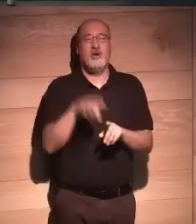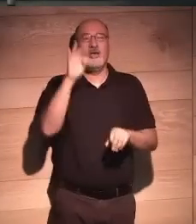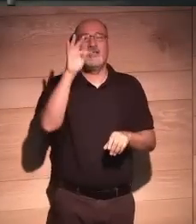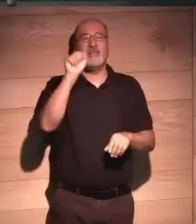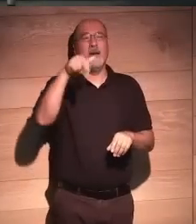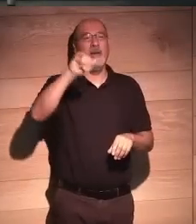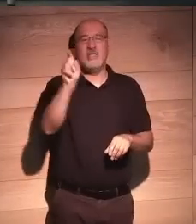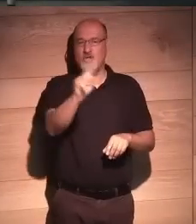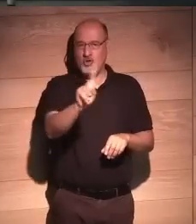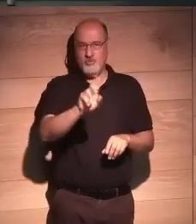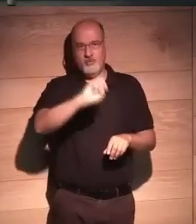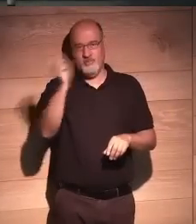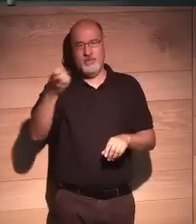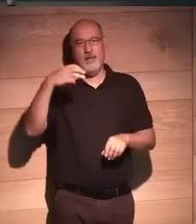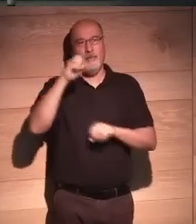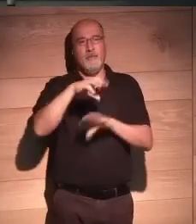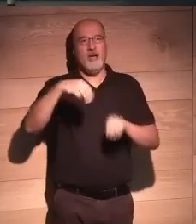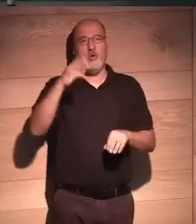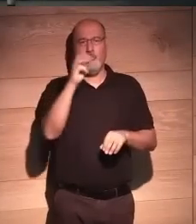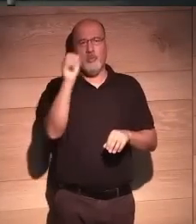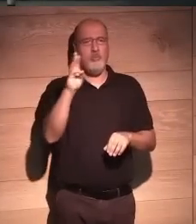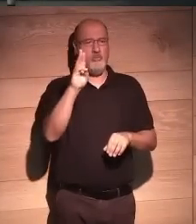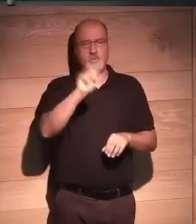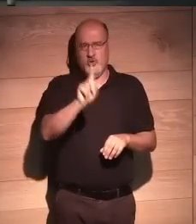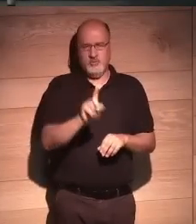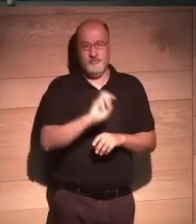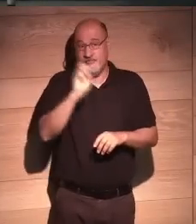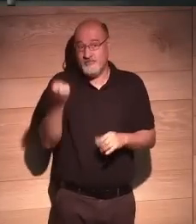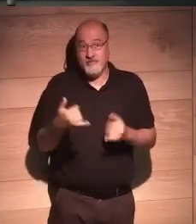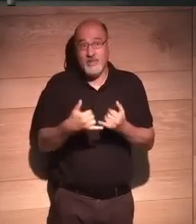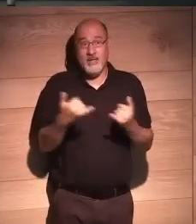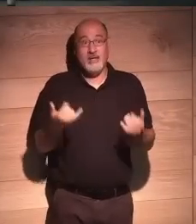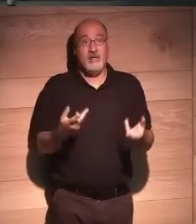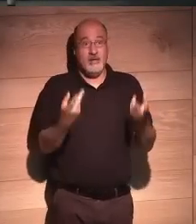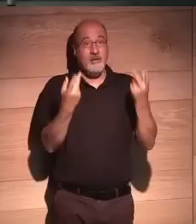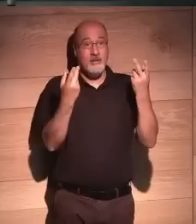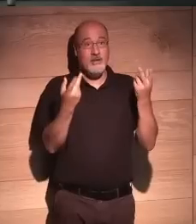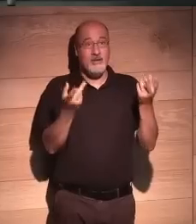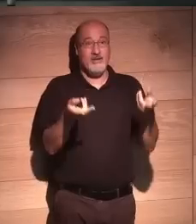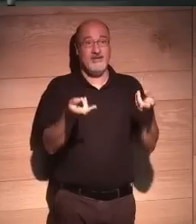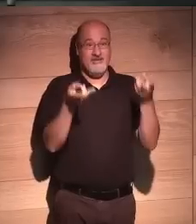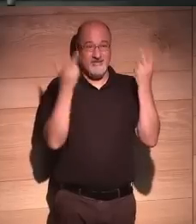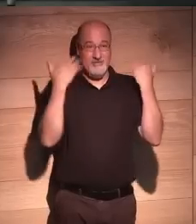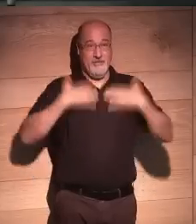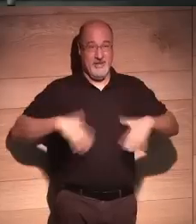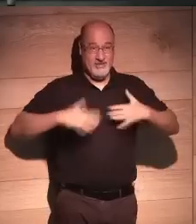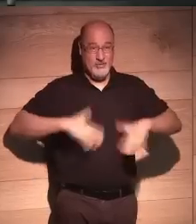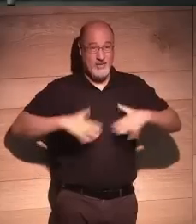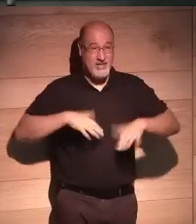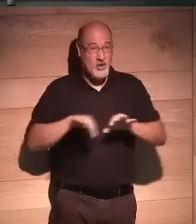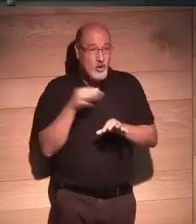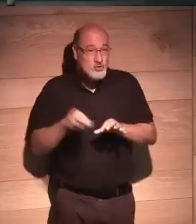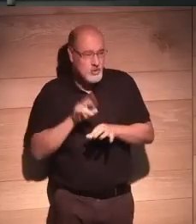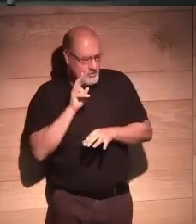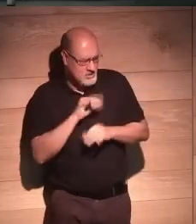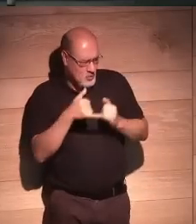No, iba. Tamari ¿No era el lleva mago cable. Pop? Tamari No, no mago lleva Pop cable. tampoco. Era un mago. Y Jorge la de Blas. vestuario le había visto un hilo colgando. Le dijo, bueno, Le había